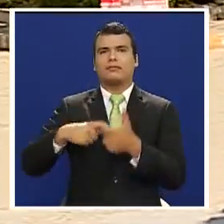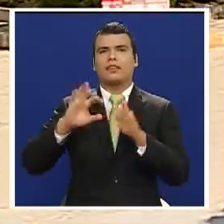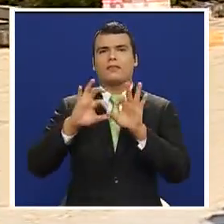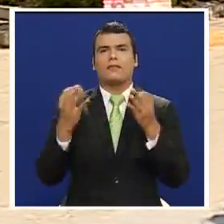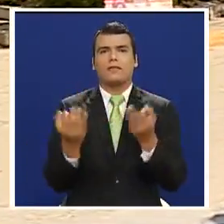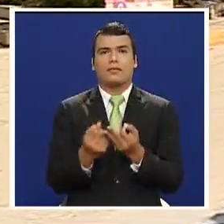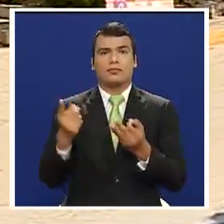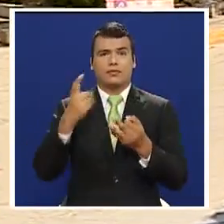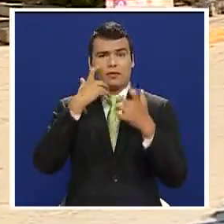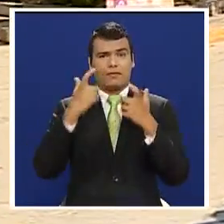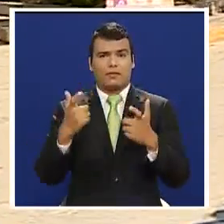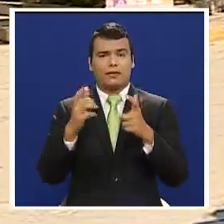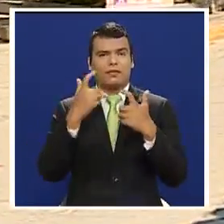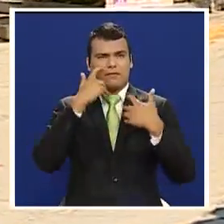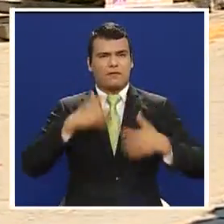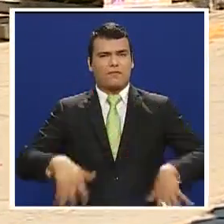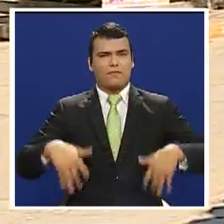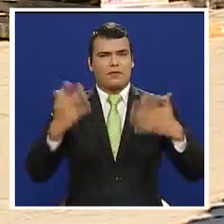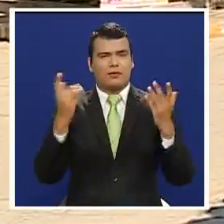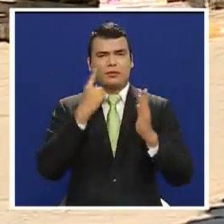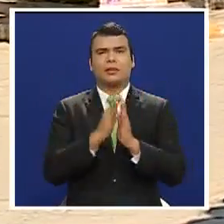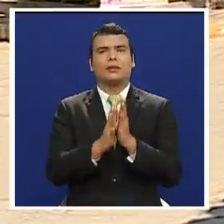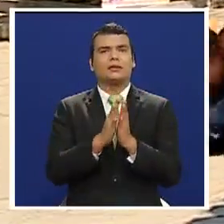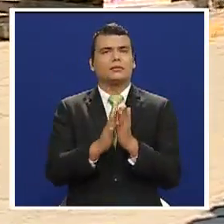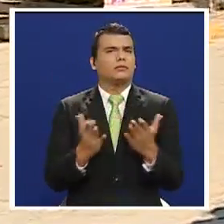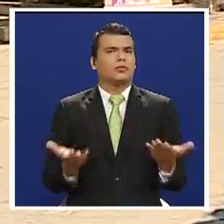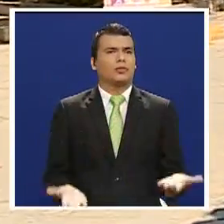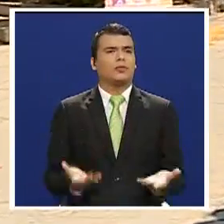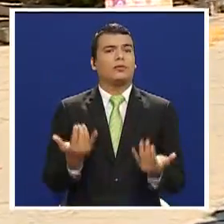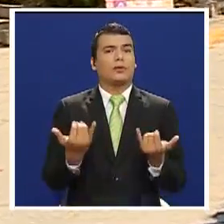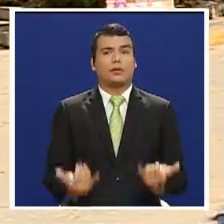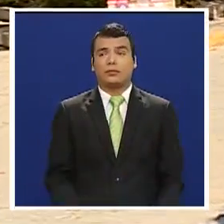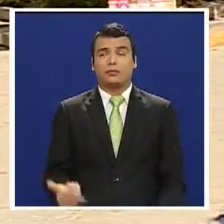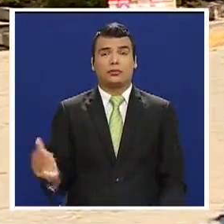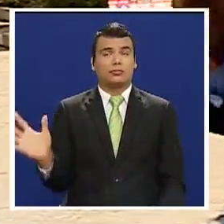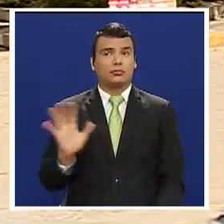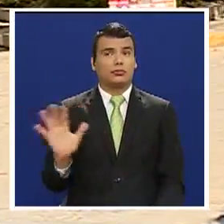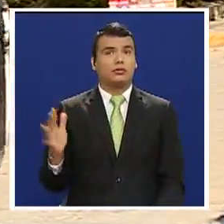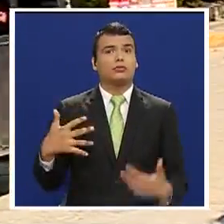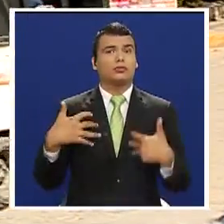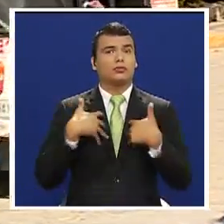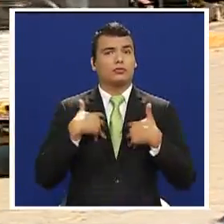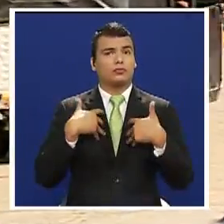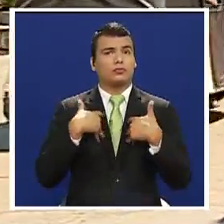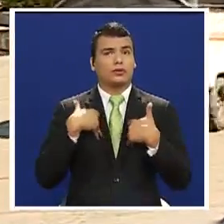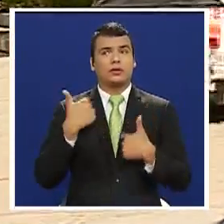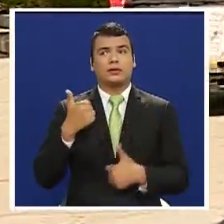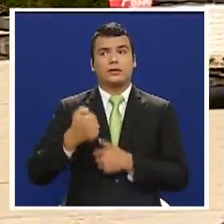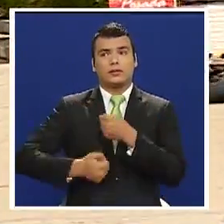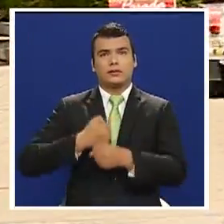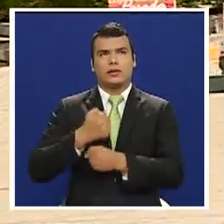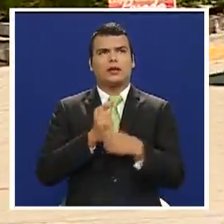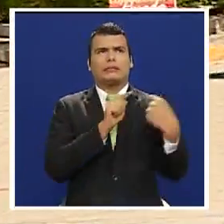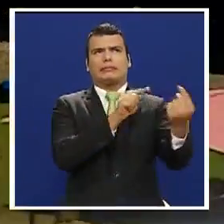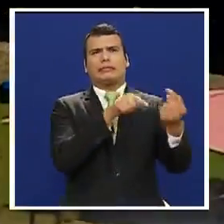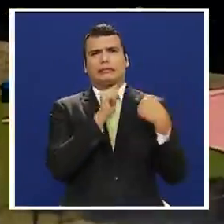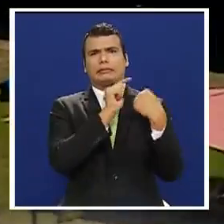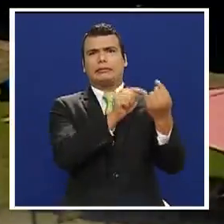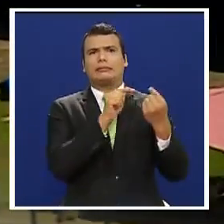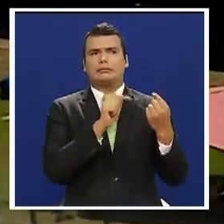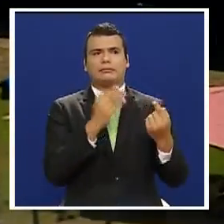son esas pocas personas que se quedaron sin un horizonte, pero no están denominados como clan Úsuga. Las condiciones geográficas de La